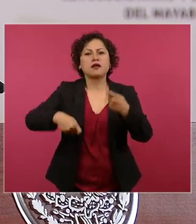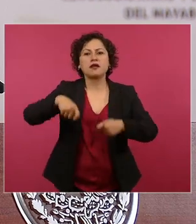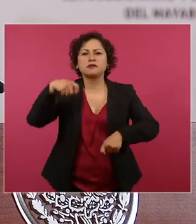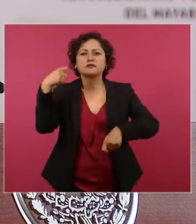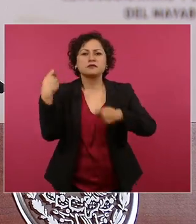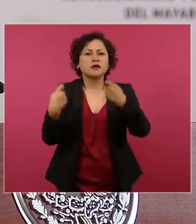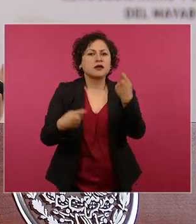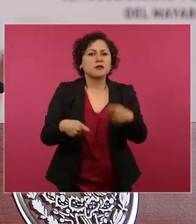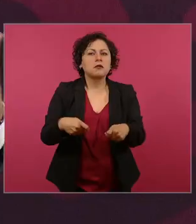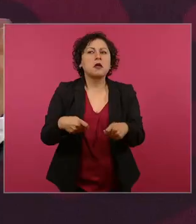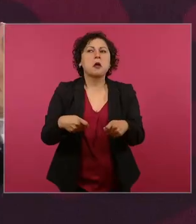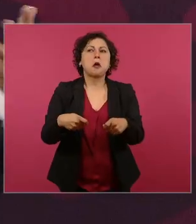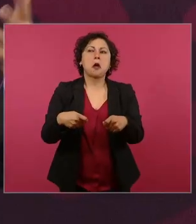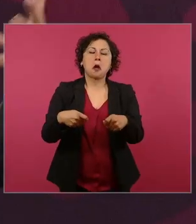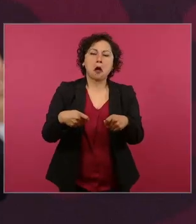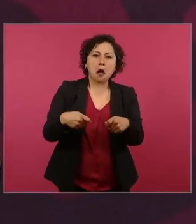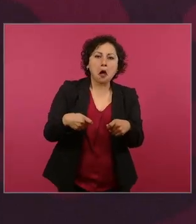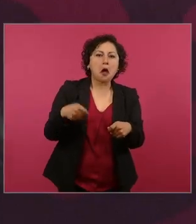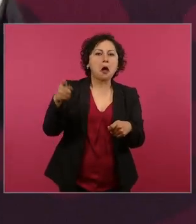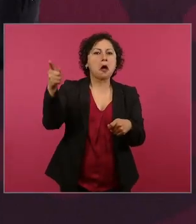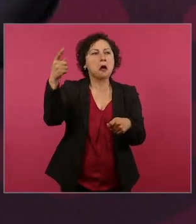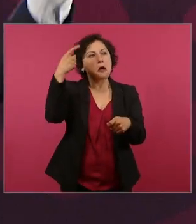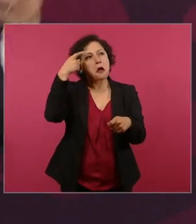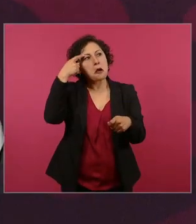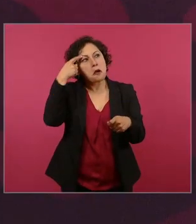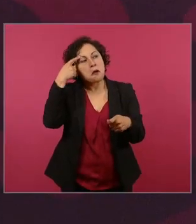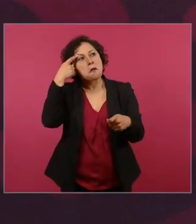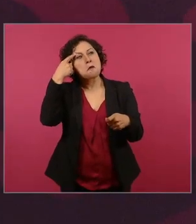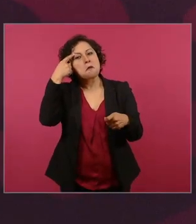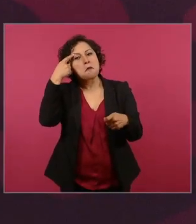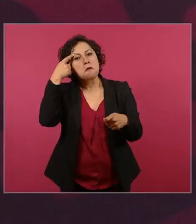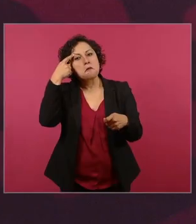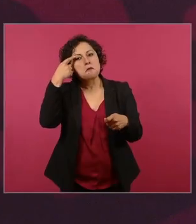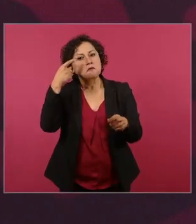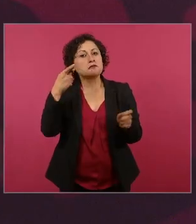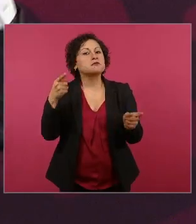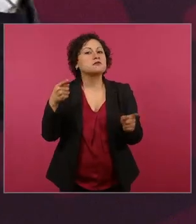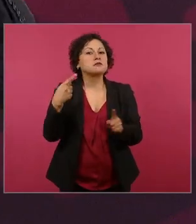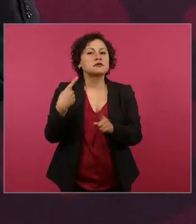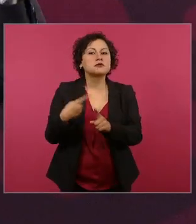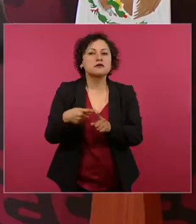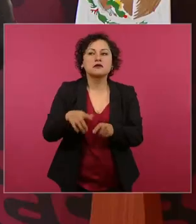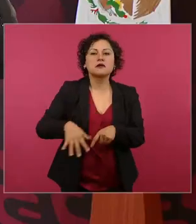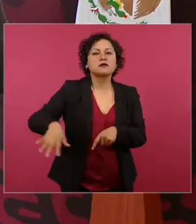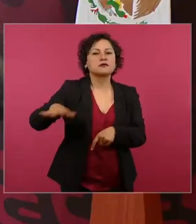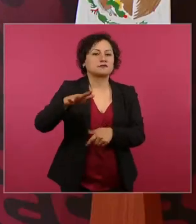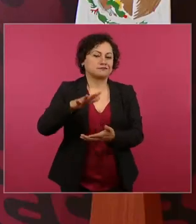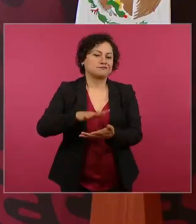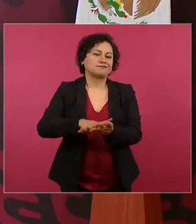y una mentalidad fresca, son los jóvenes. Además, los jóvenes